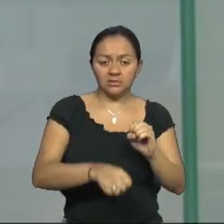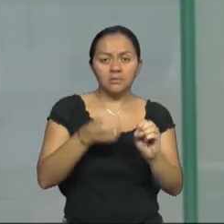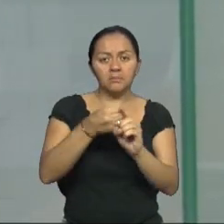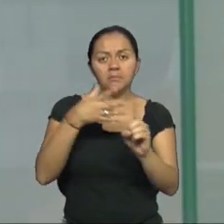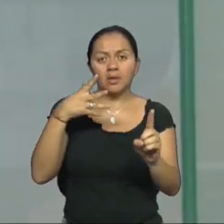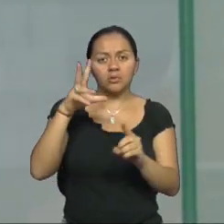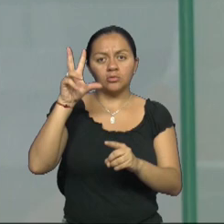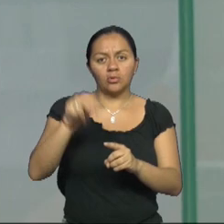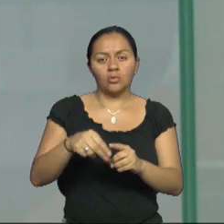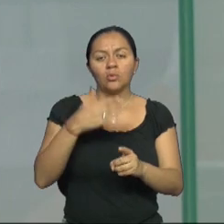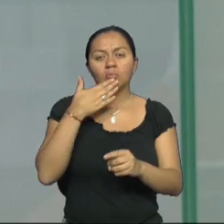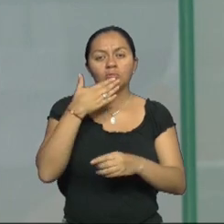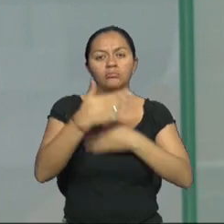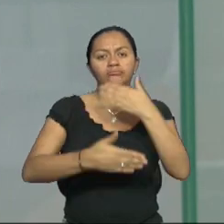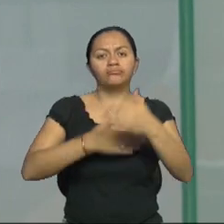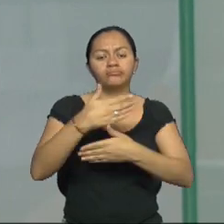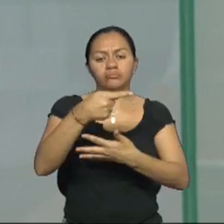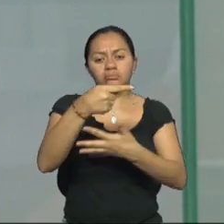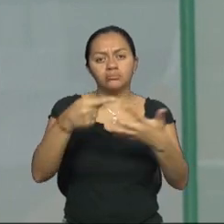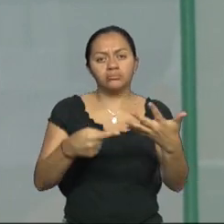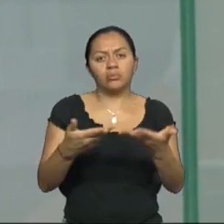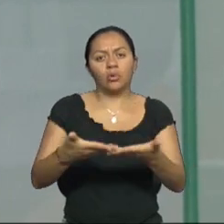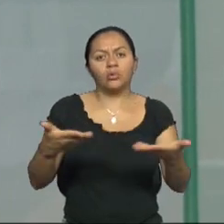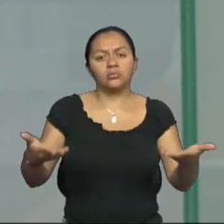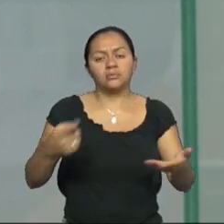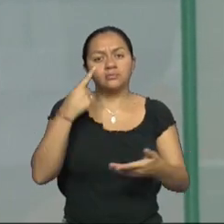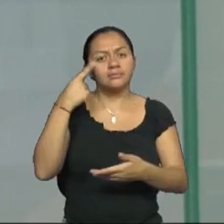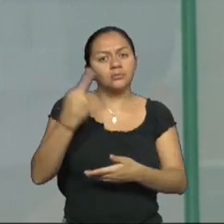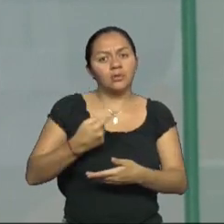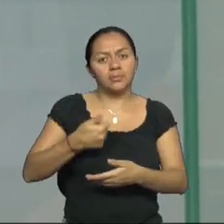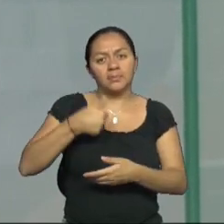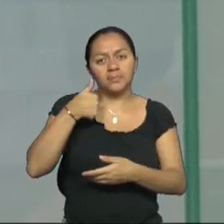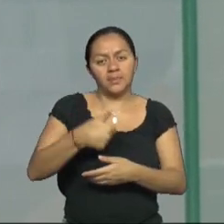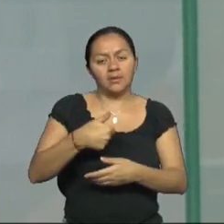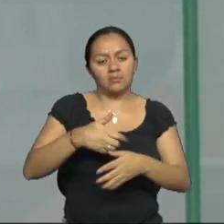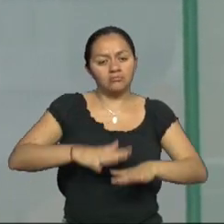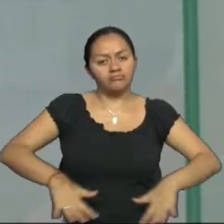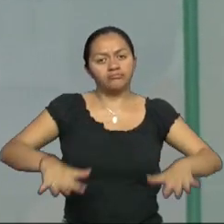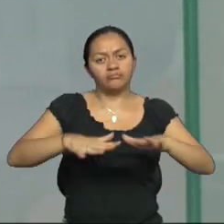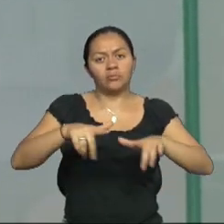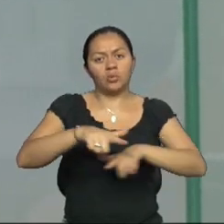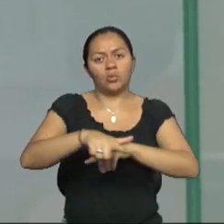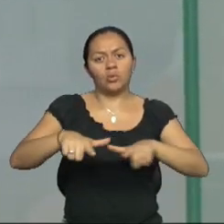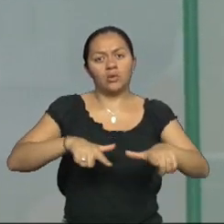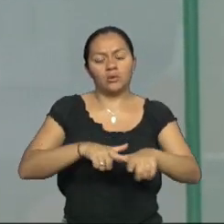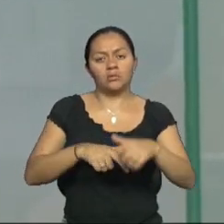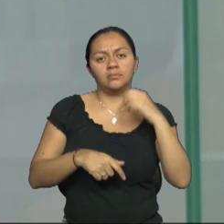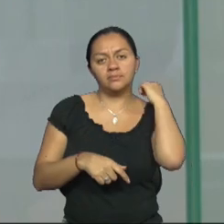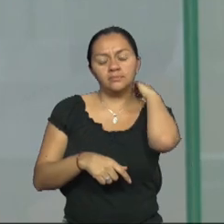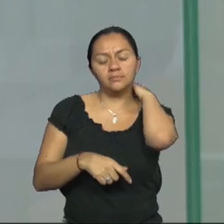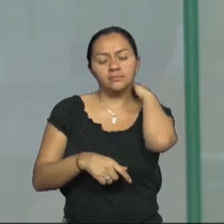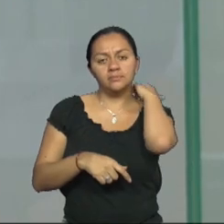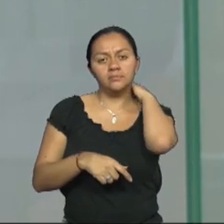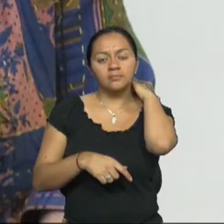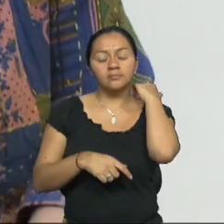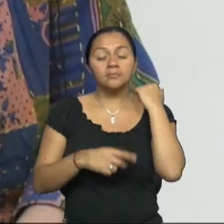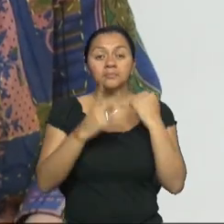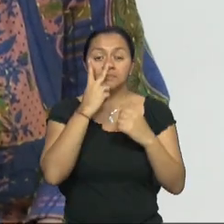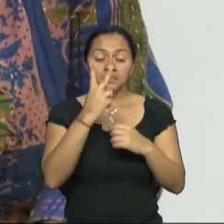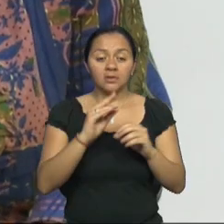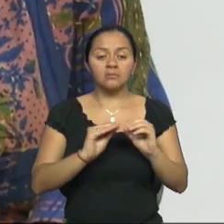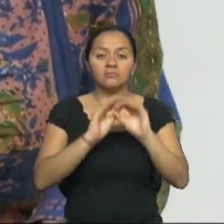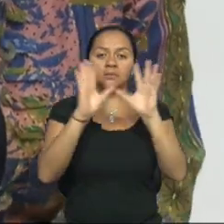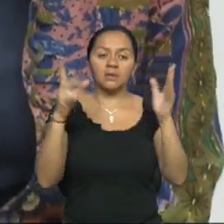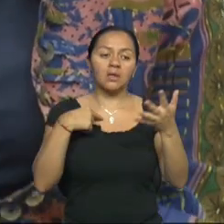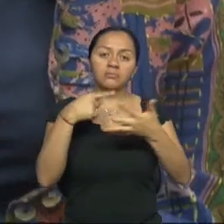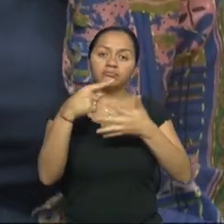¿O son instrumentos o necesariamente se comprueba ya en el territorio, en el campo con el ciudadano? Pues lo que